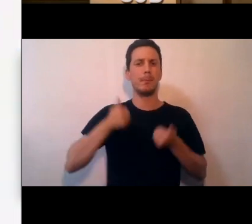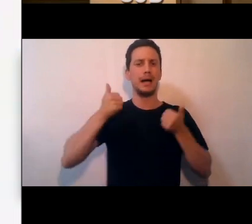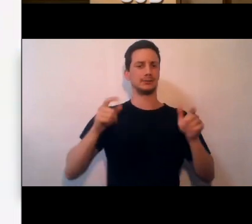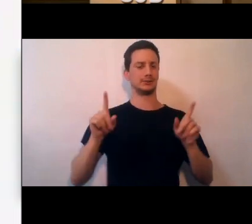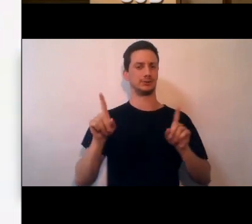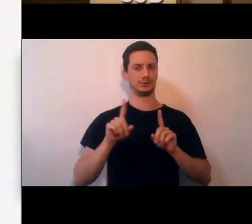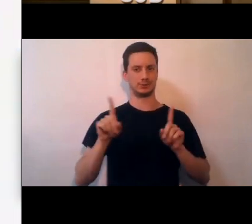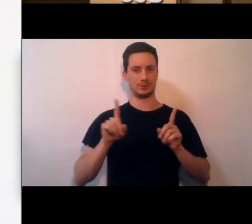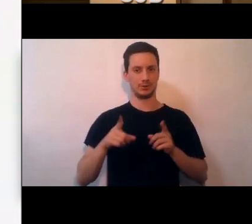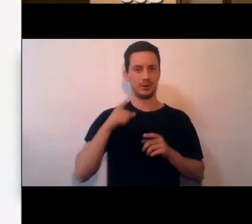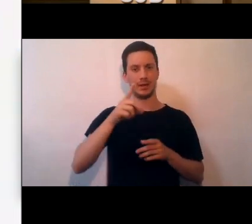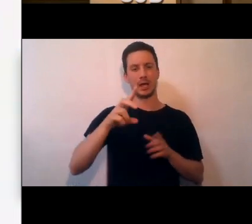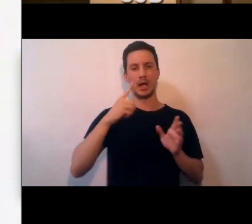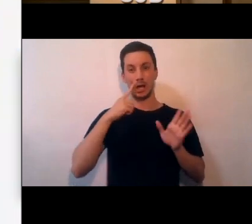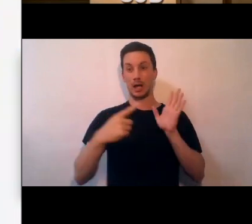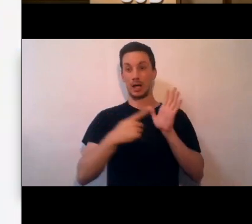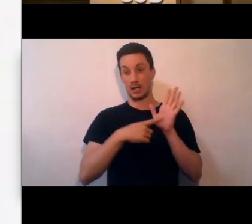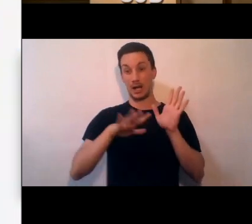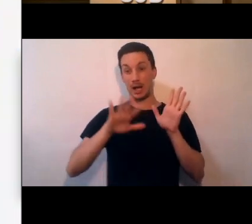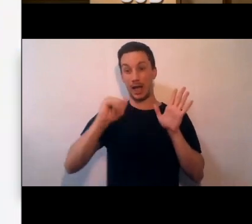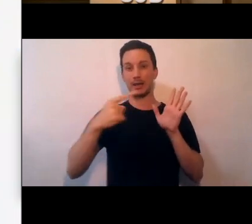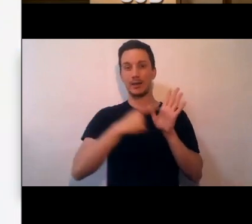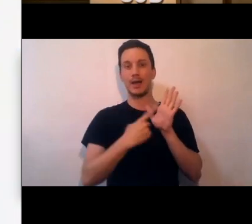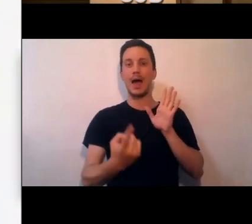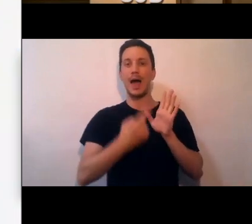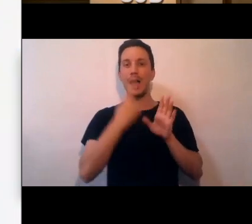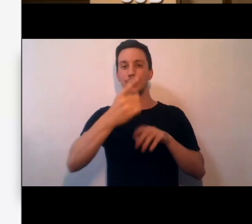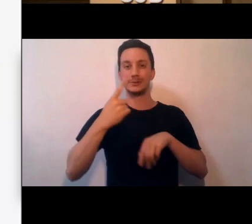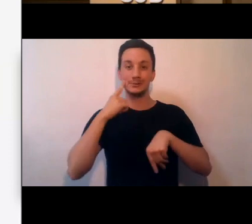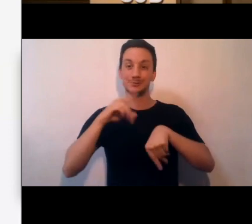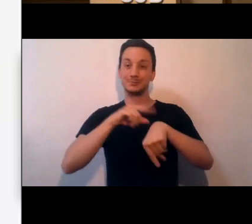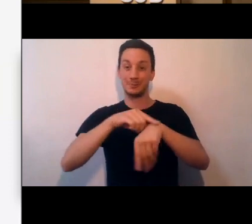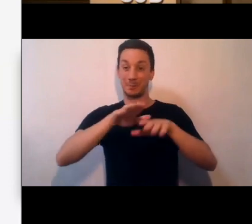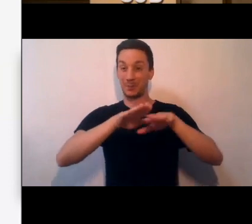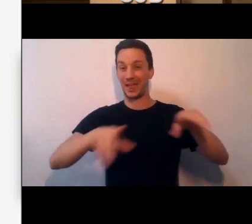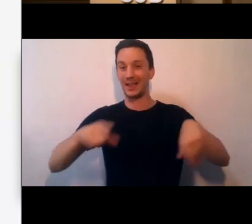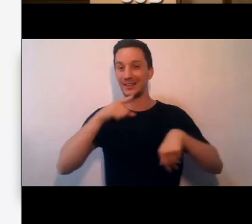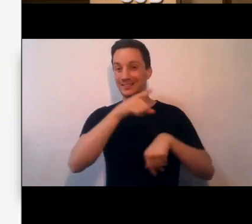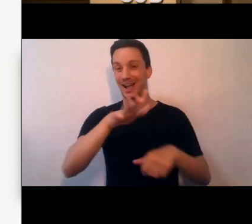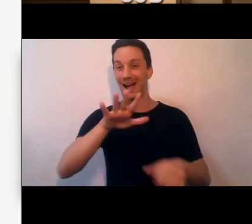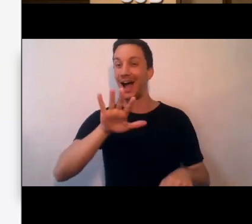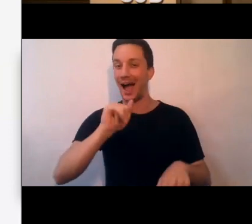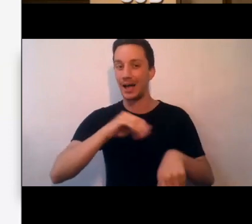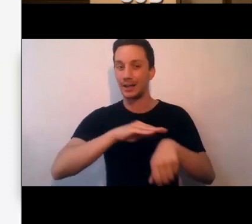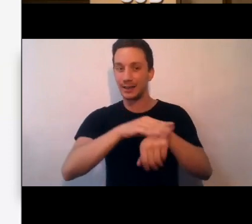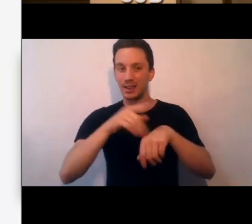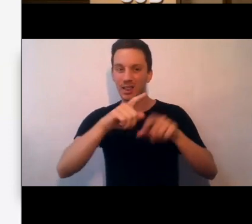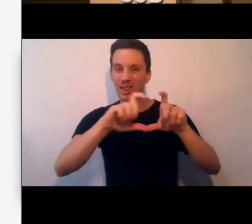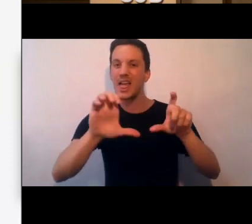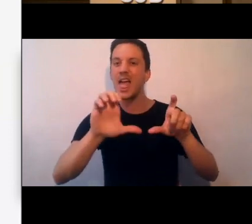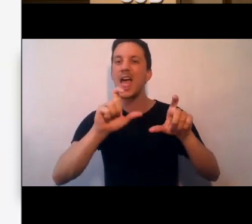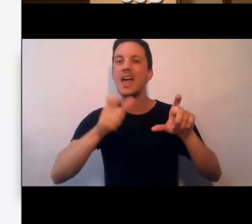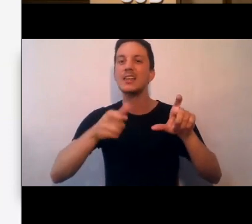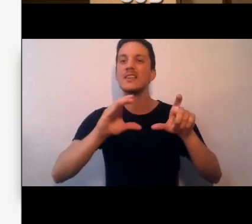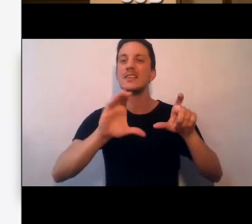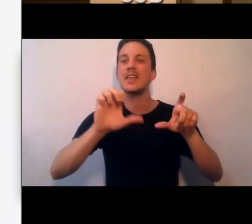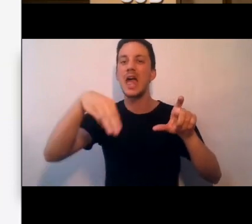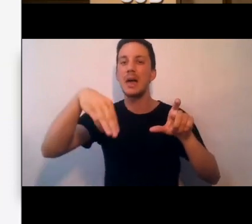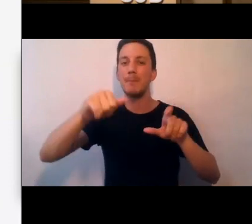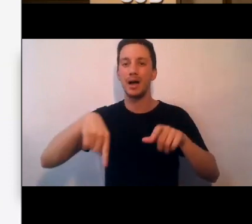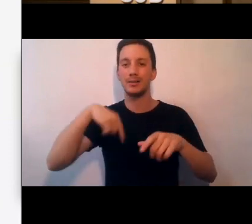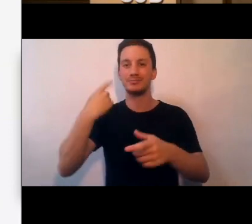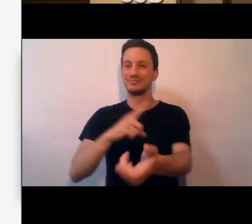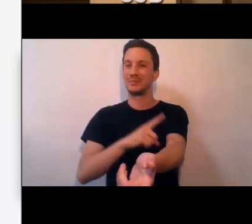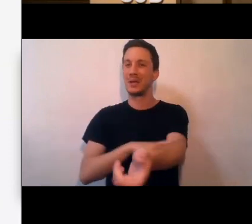adversos. Aquí vemos unas imágenes de niños con dermatitis atópica, veis que esto es un eczema en los huecos popliteos y esto es